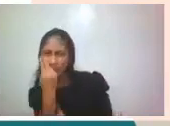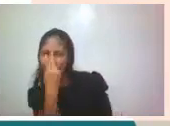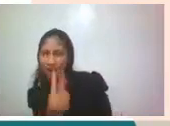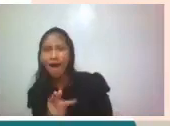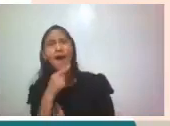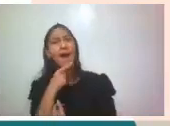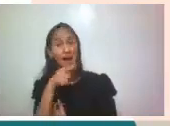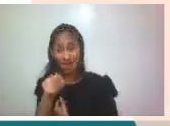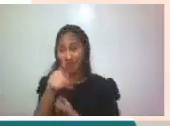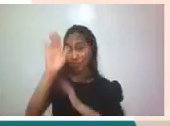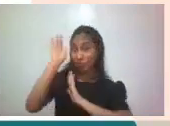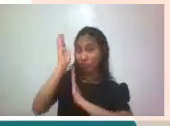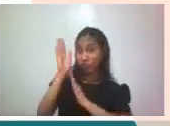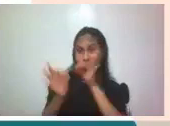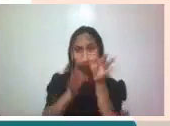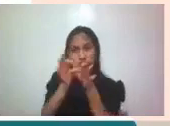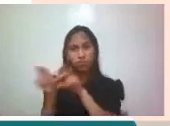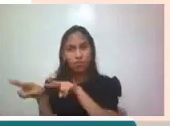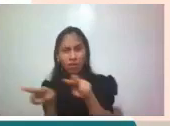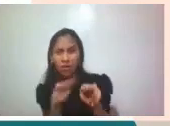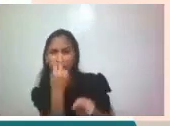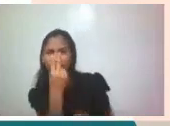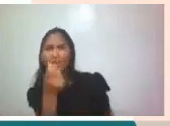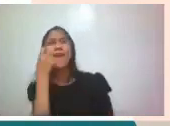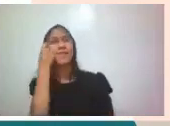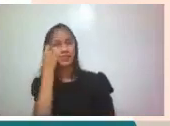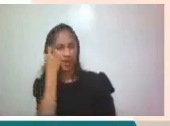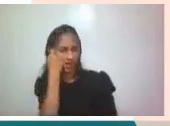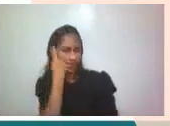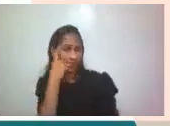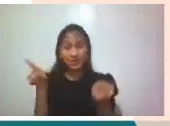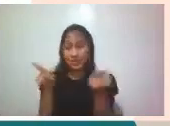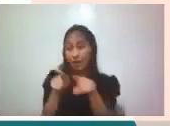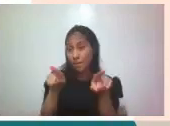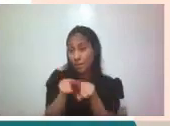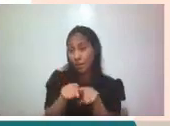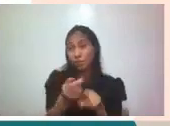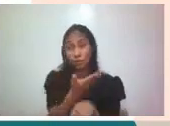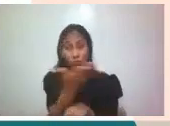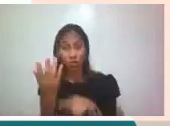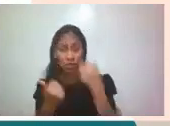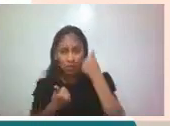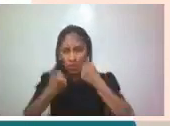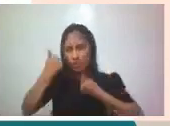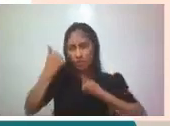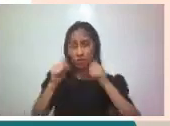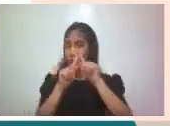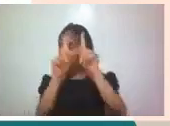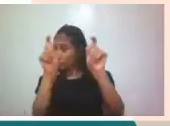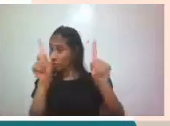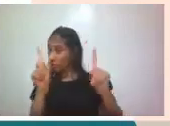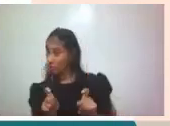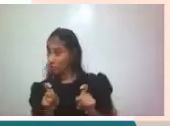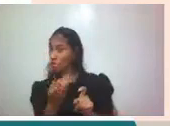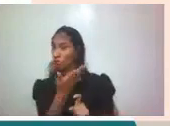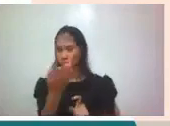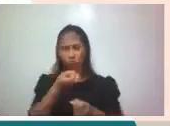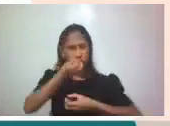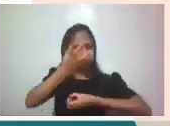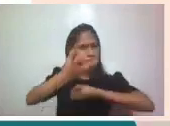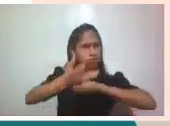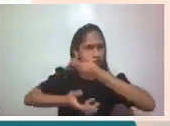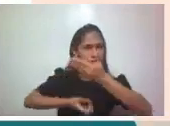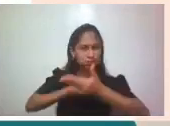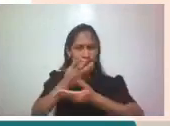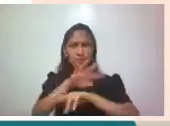cuál puede ser un aporte ciudadano, una observación, una inquietud, una preocupación, expectativa que se tiene que manifestar en estos